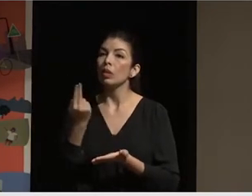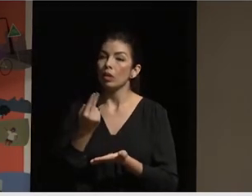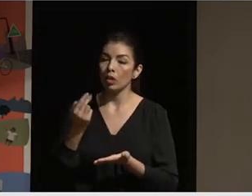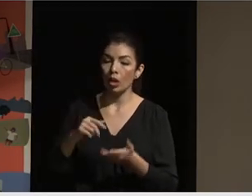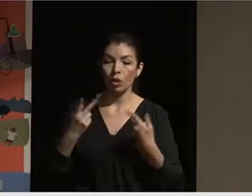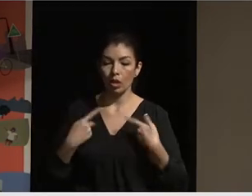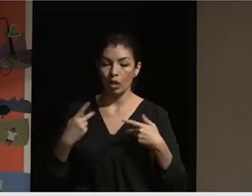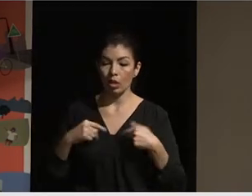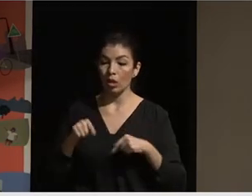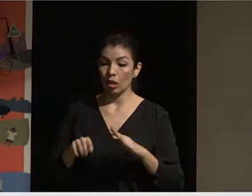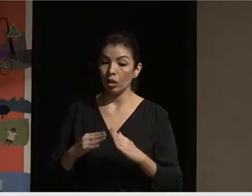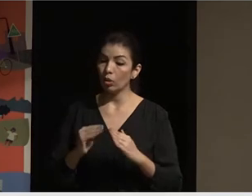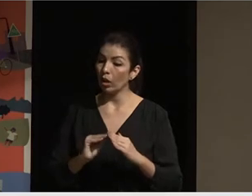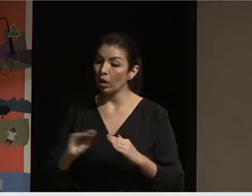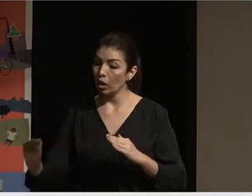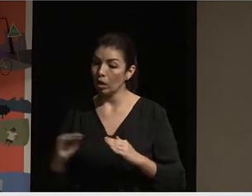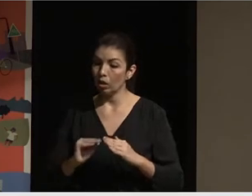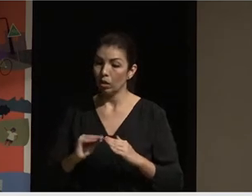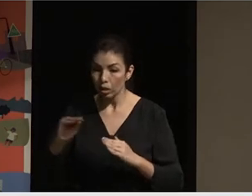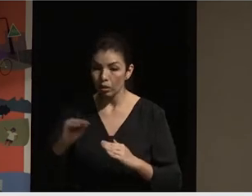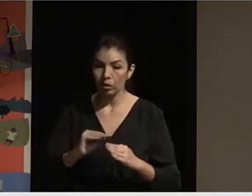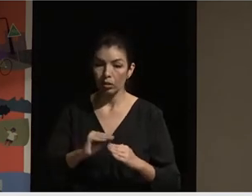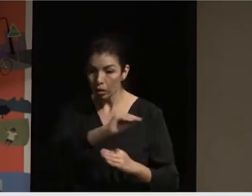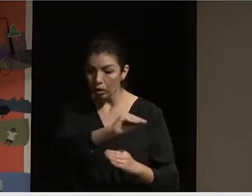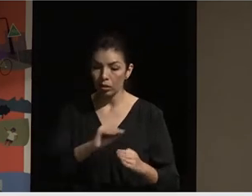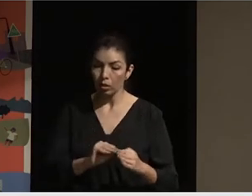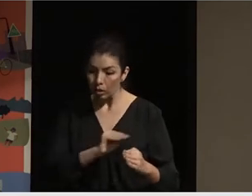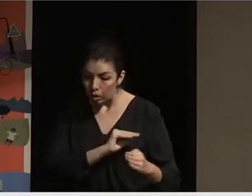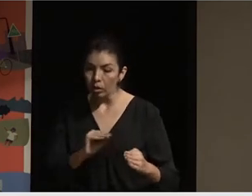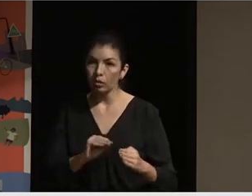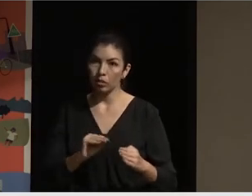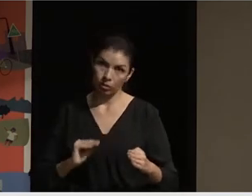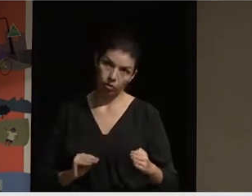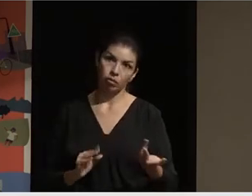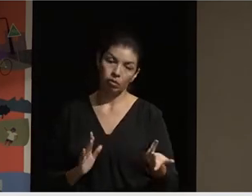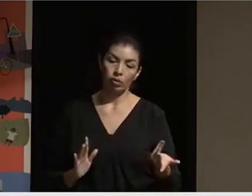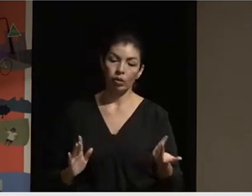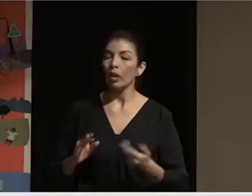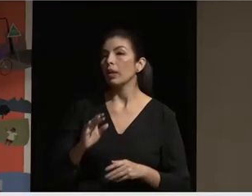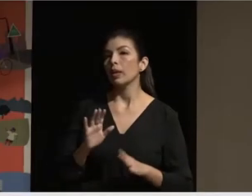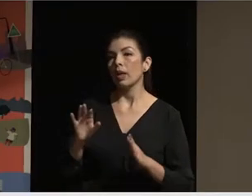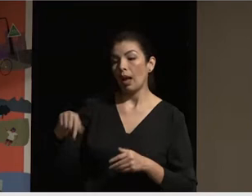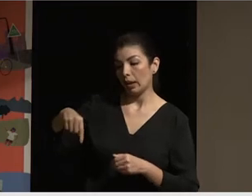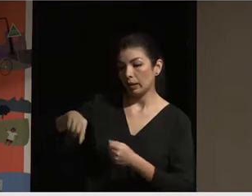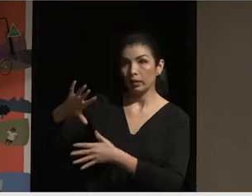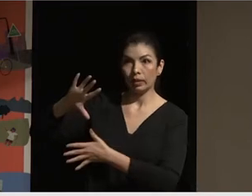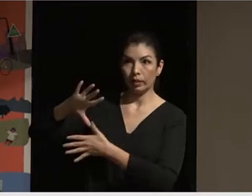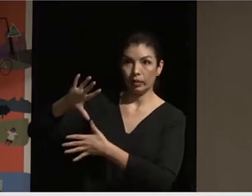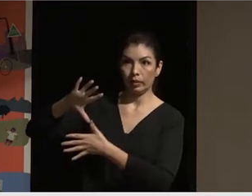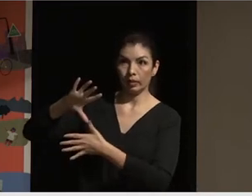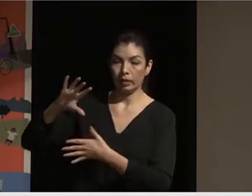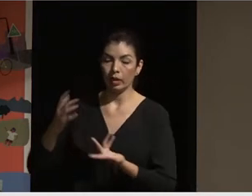sí. Y en América Latina, como les decía, aparece mayormente en zonas centrales, pero también en las zonas periféricas, sobre todo porque el